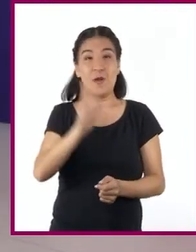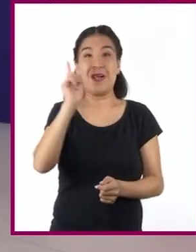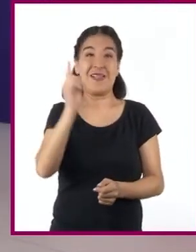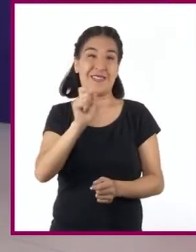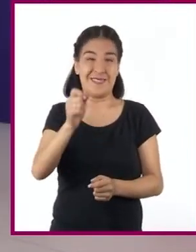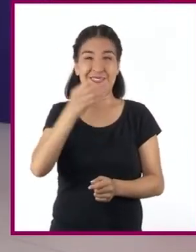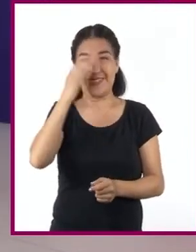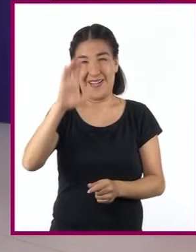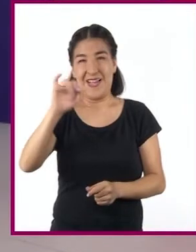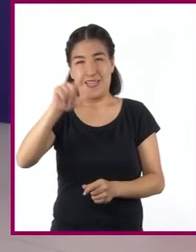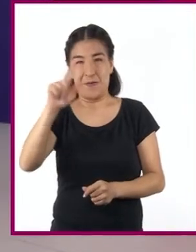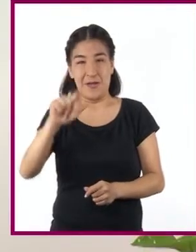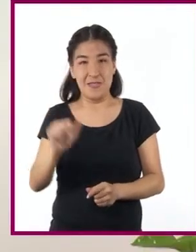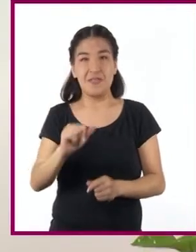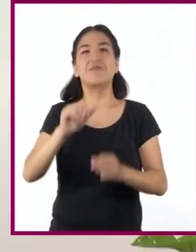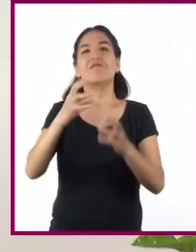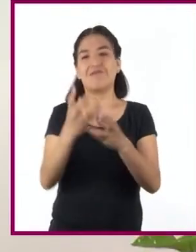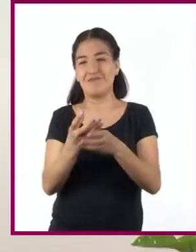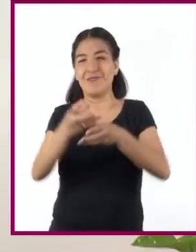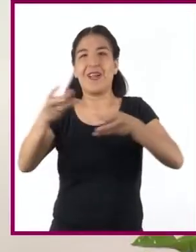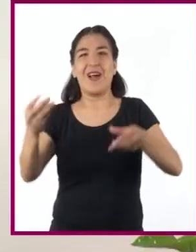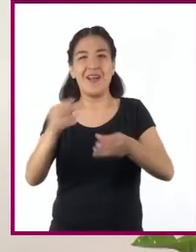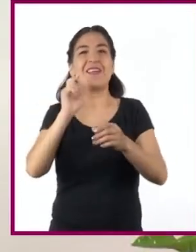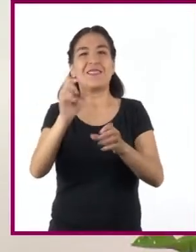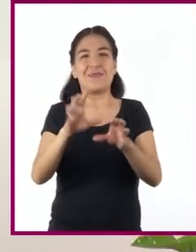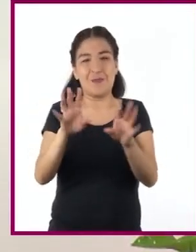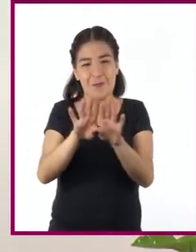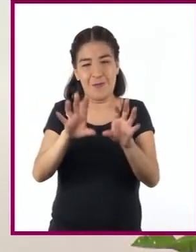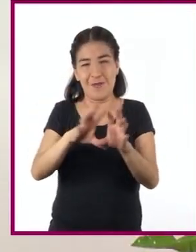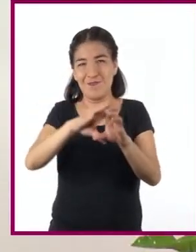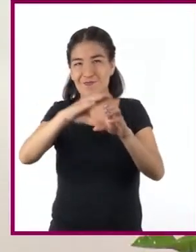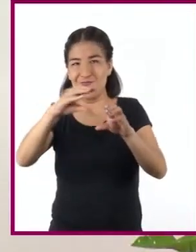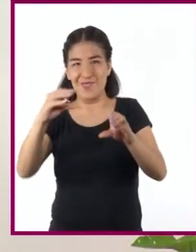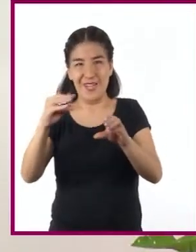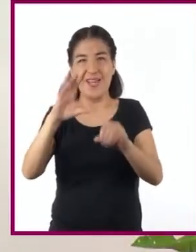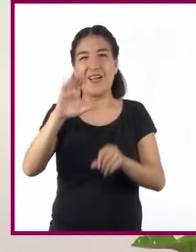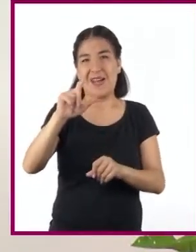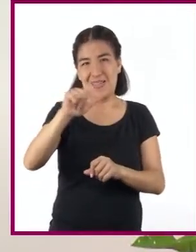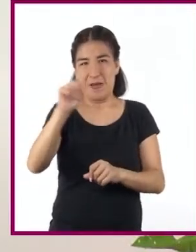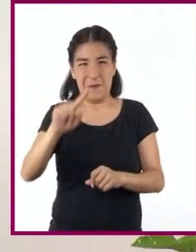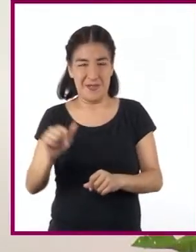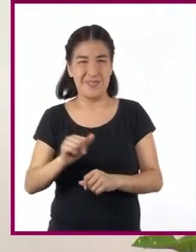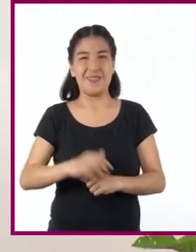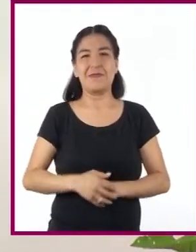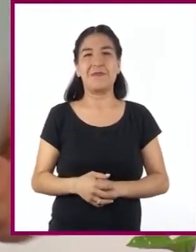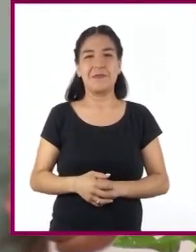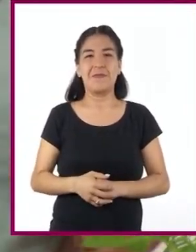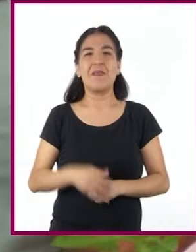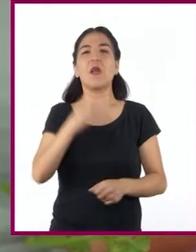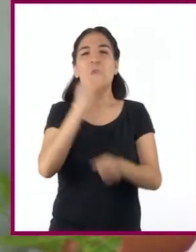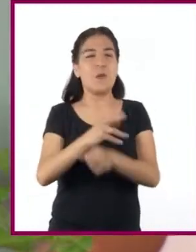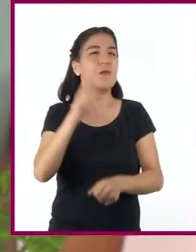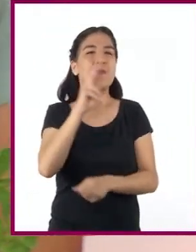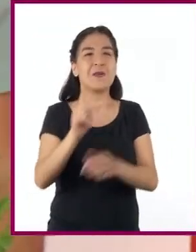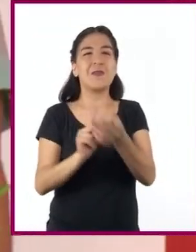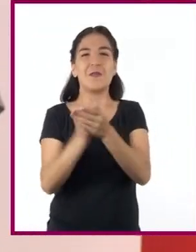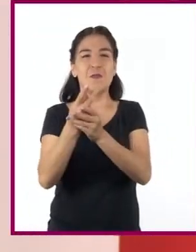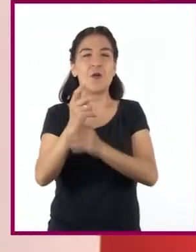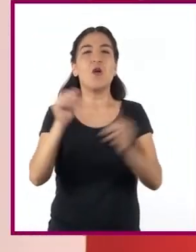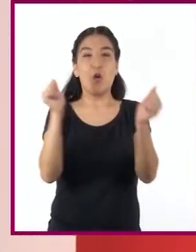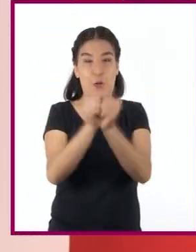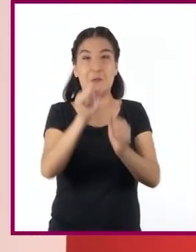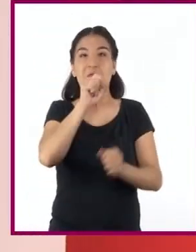paso a estos frutos. Existe otro tipo de adaptación fisiológica que podemos ver en las plantas con